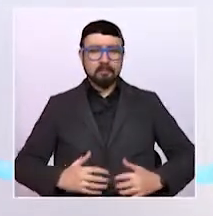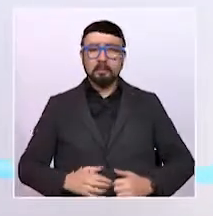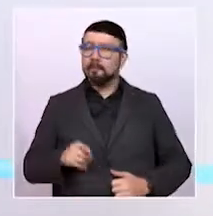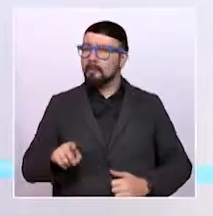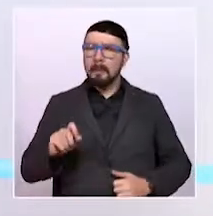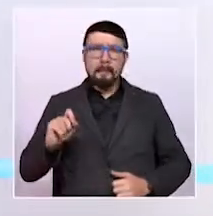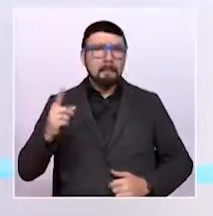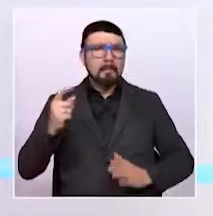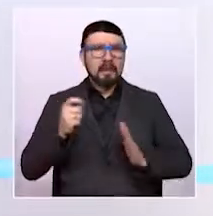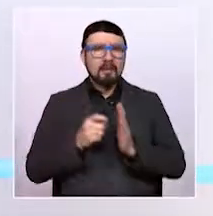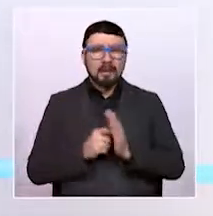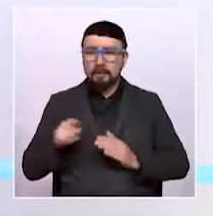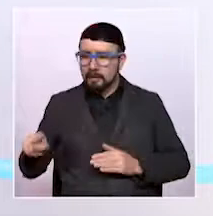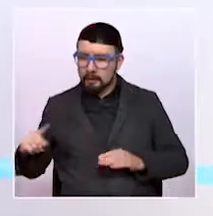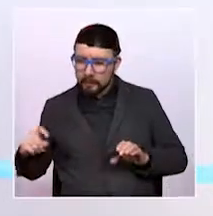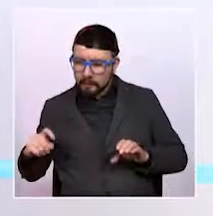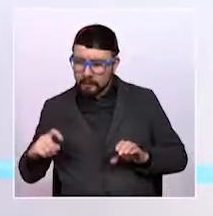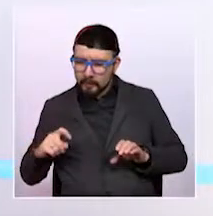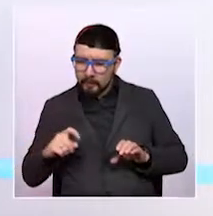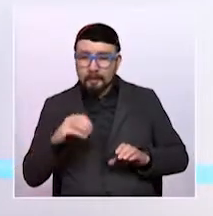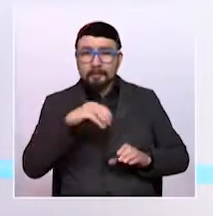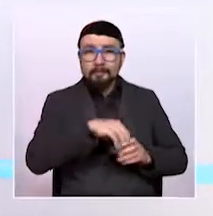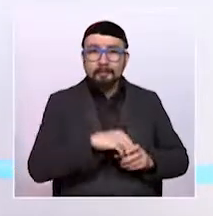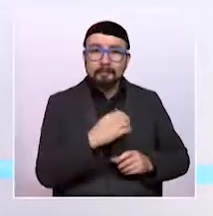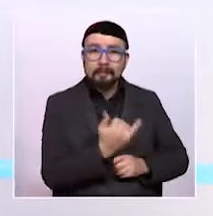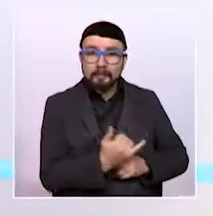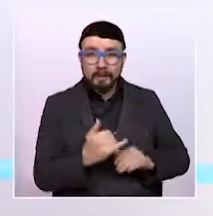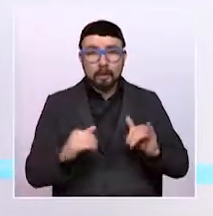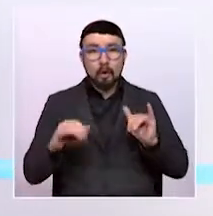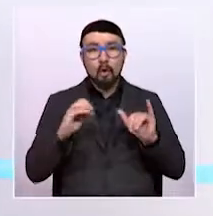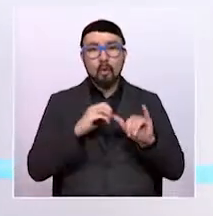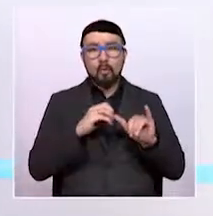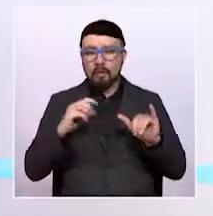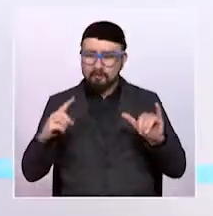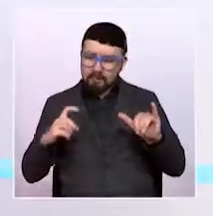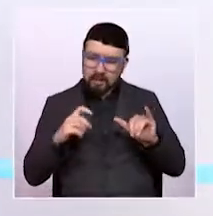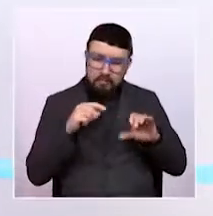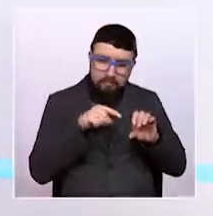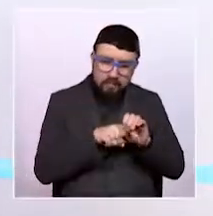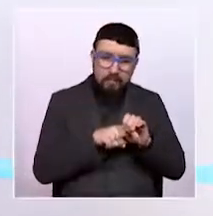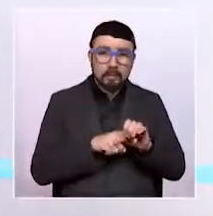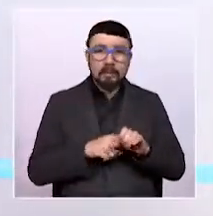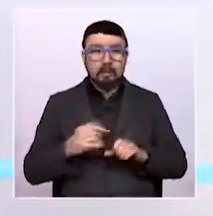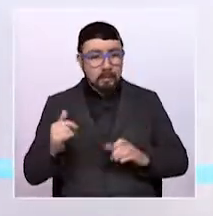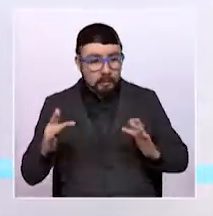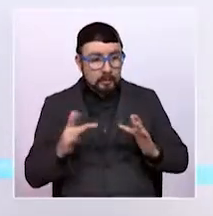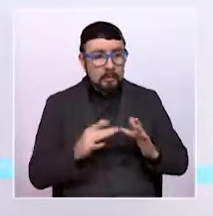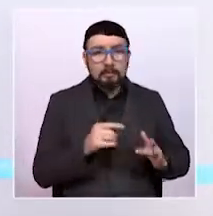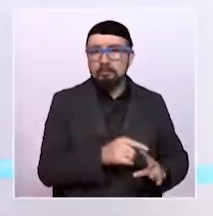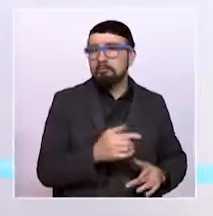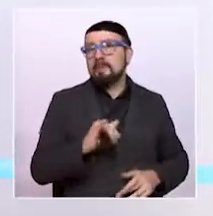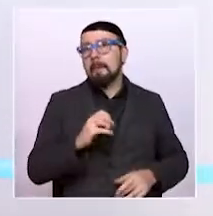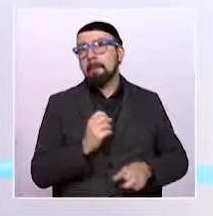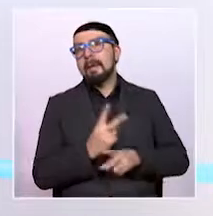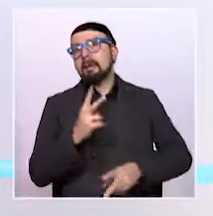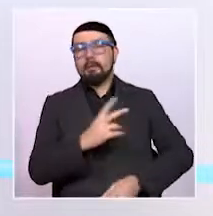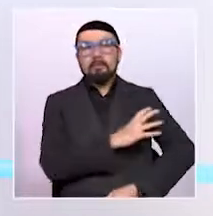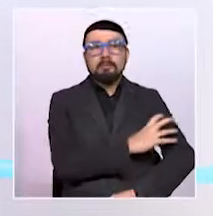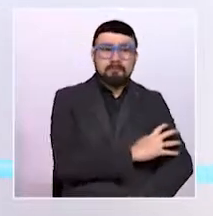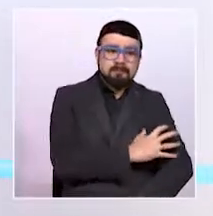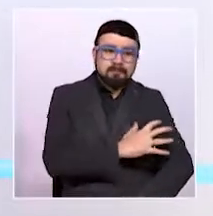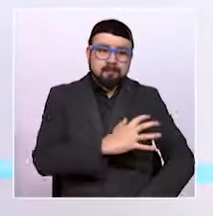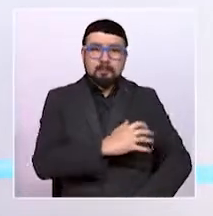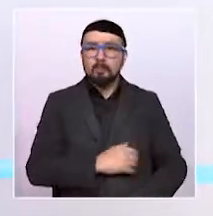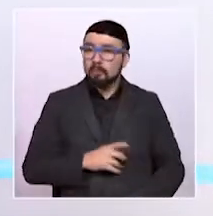que ese espermatozoide se junta con ese óvulo y solo ese contacto hace que la paciente la ponga en riesgo para tener presencia entonces ustedes